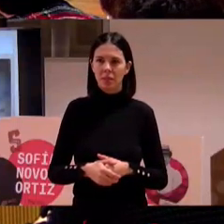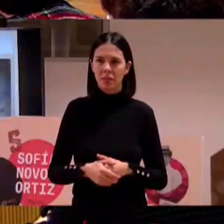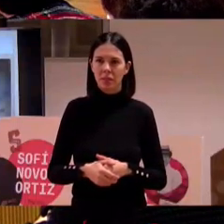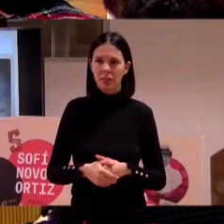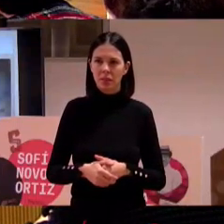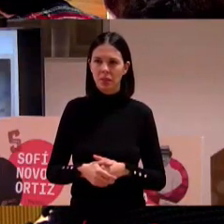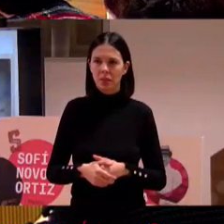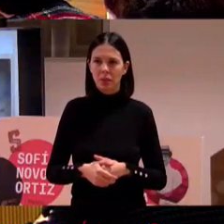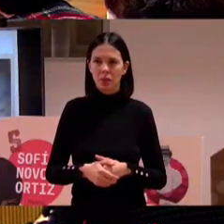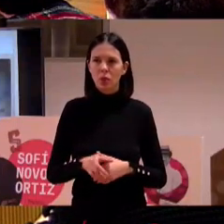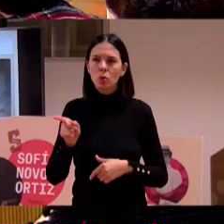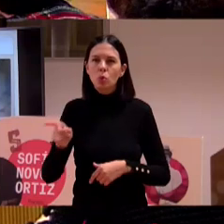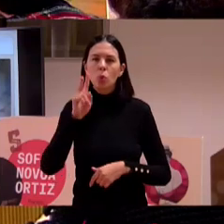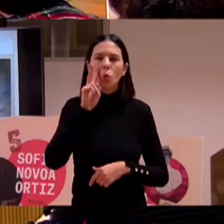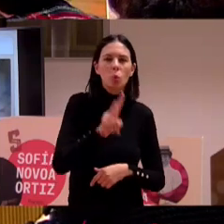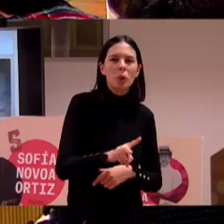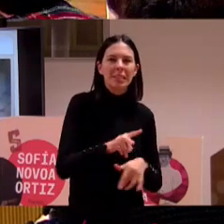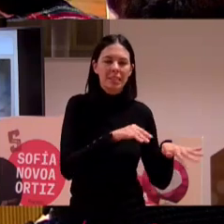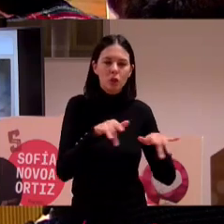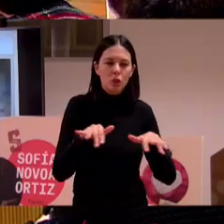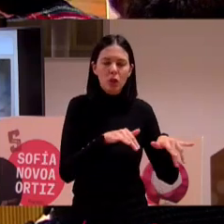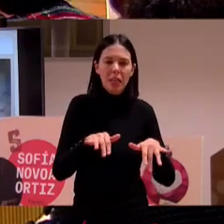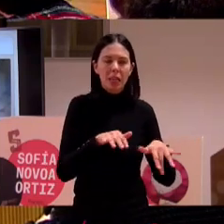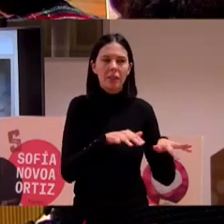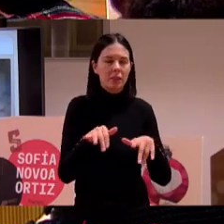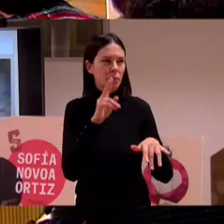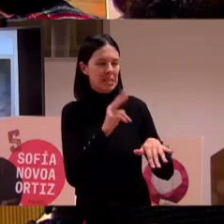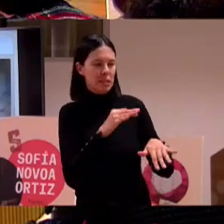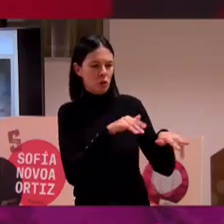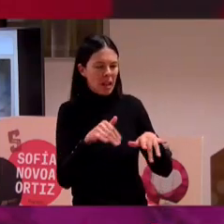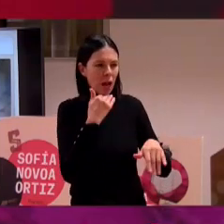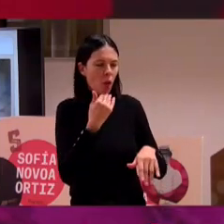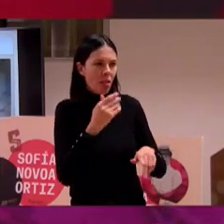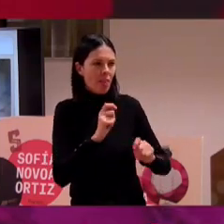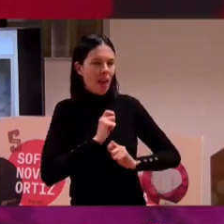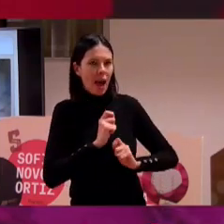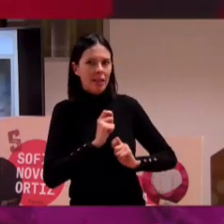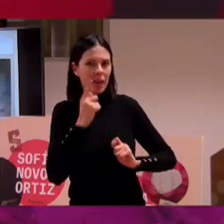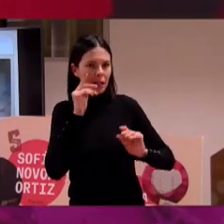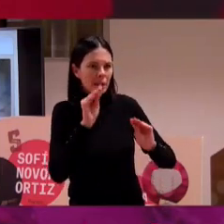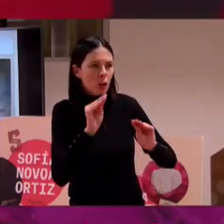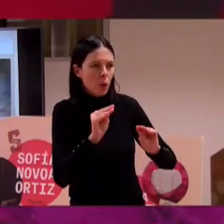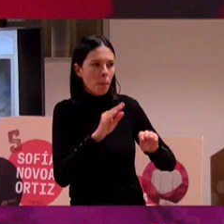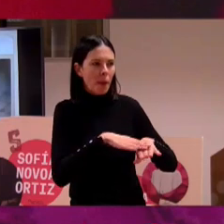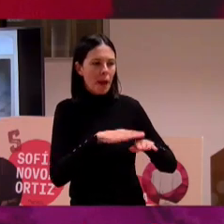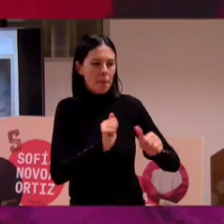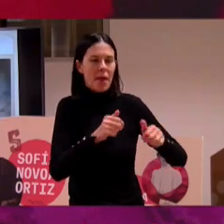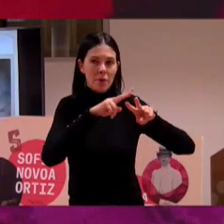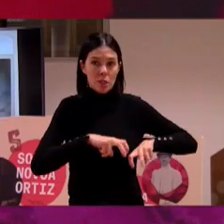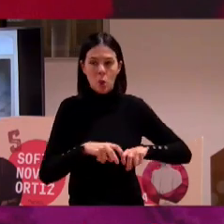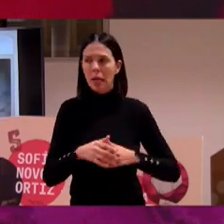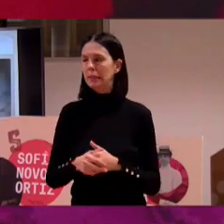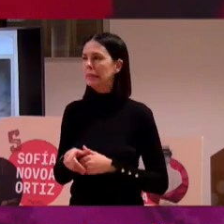que encontraches en Sofía que te chamaxe tanto como para investigar sobre a súa vida? Eso foi a